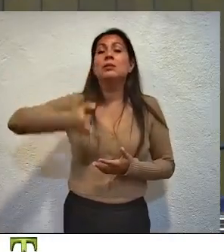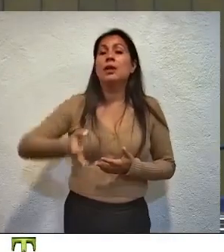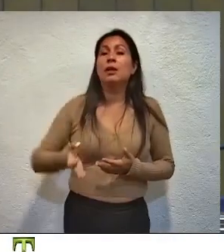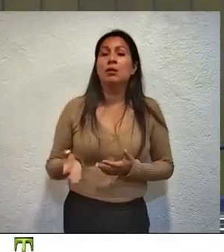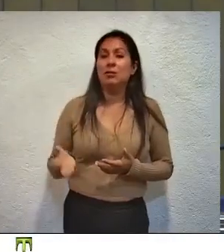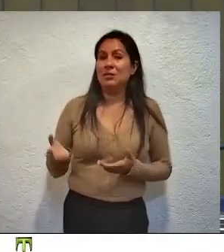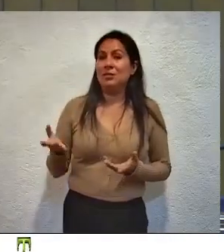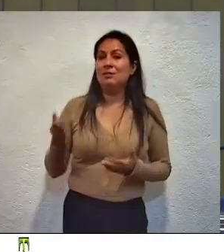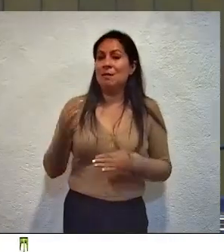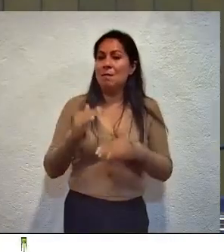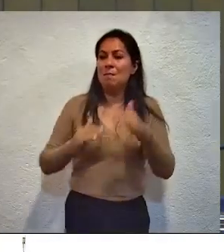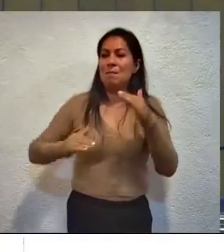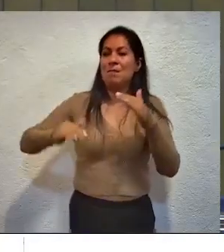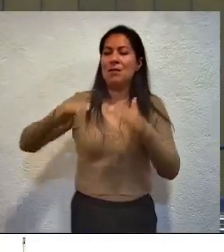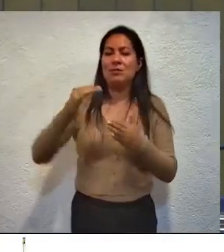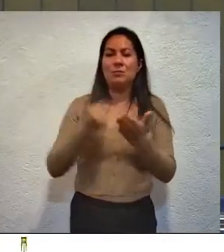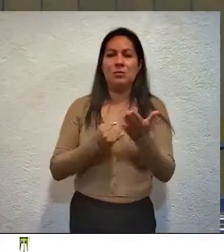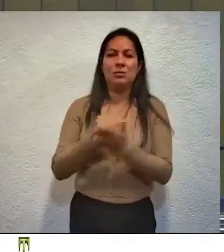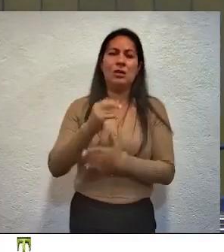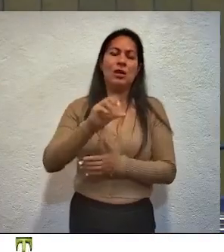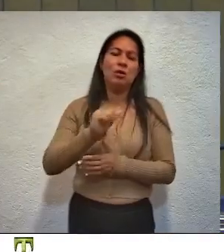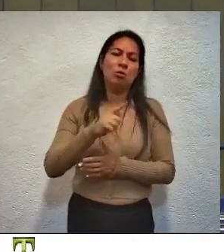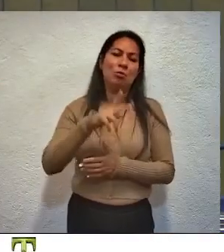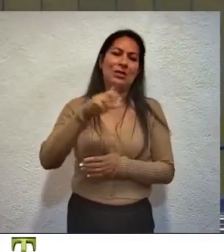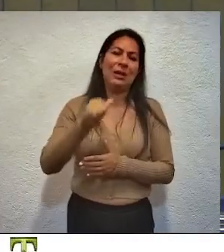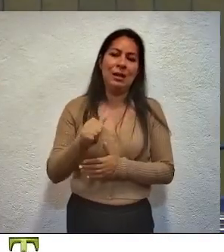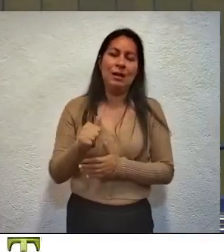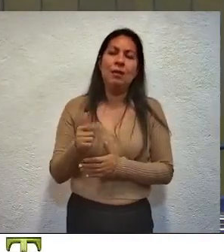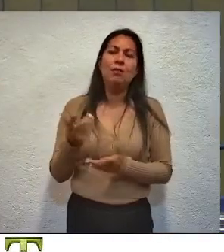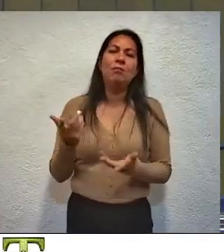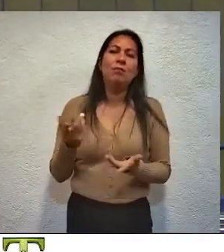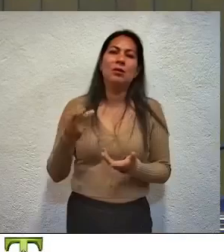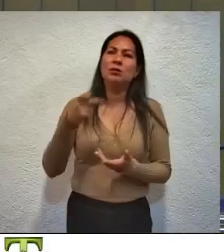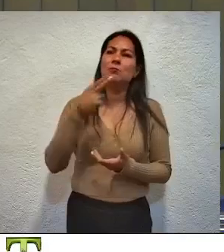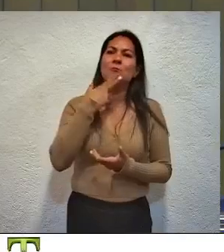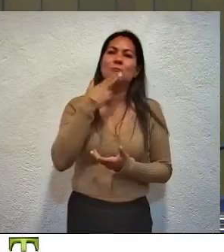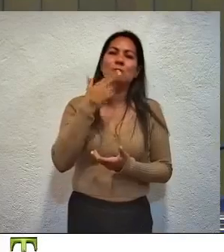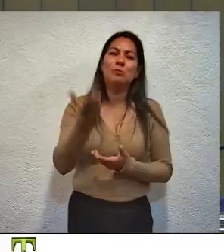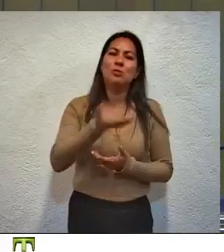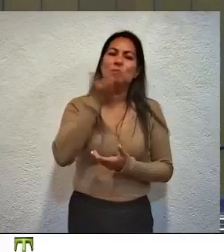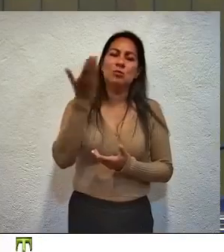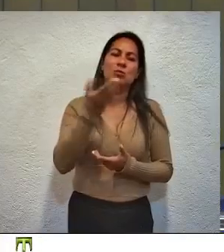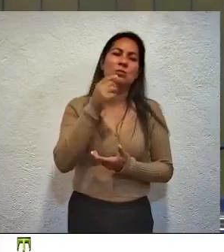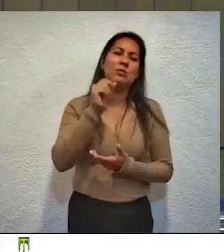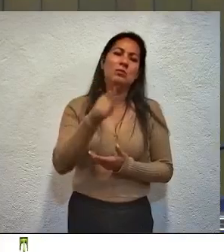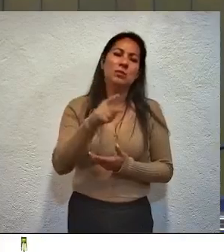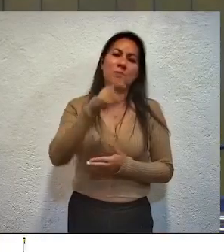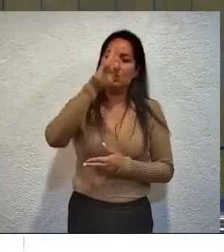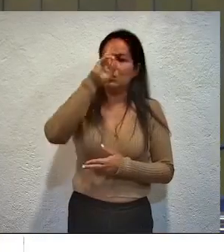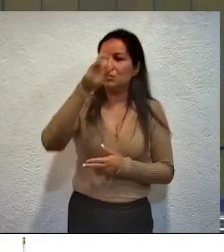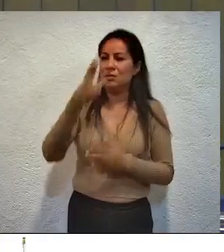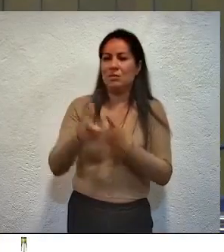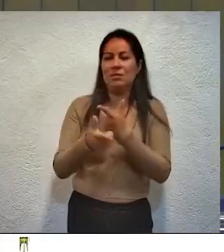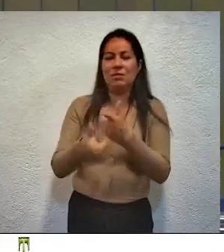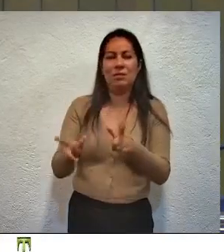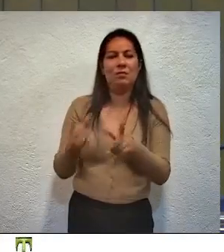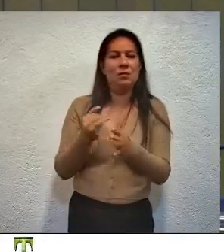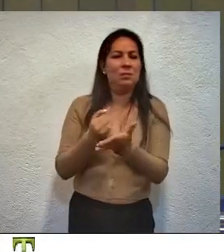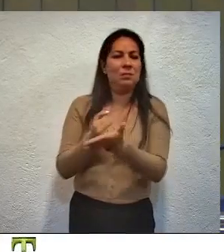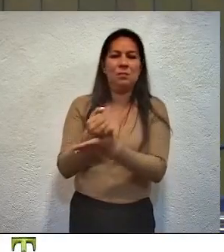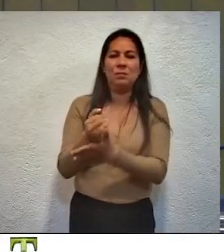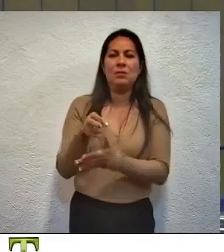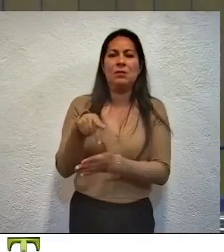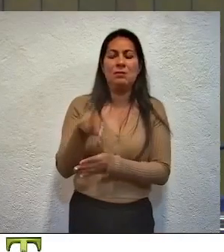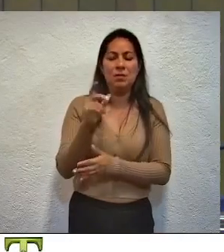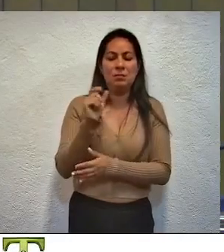el órgano máximo de decisión de Ayutla. Bajo sus usos y costumbres, desde luego, respetando su libre determinación,